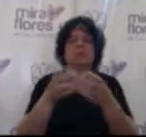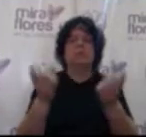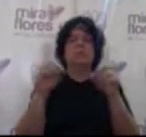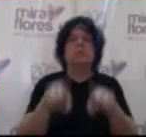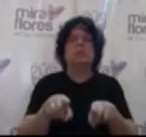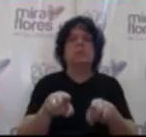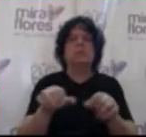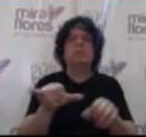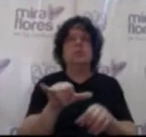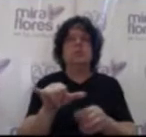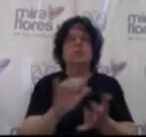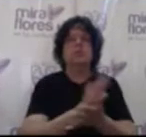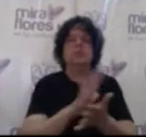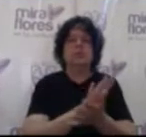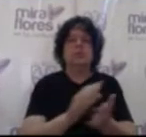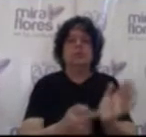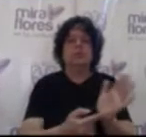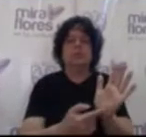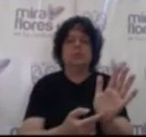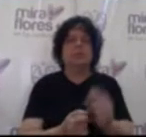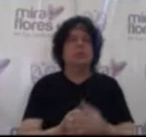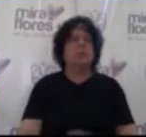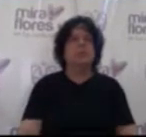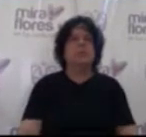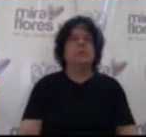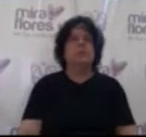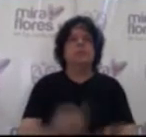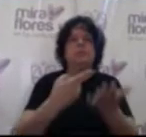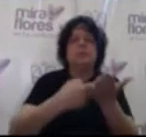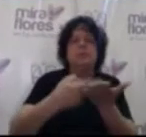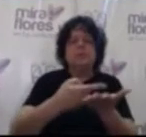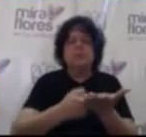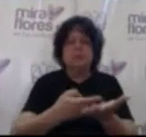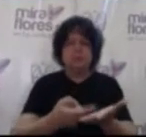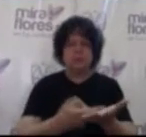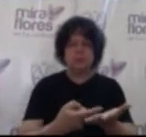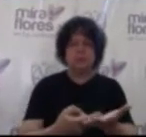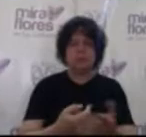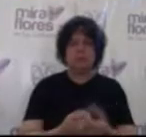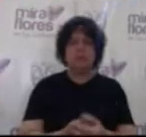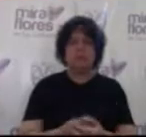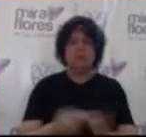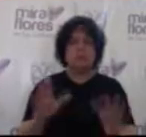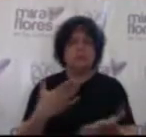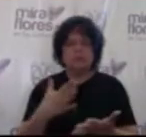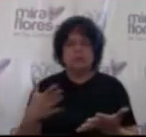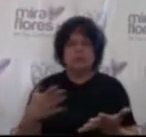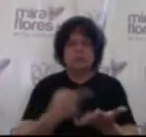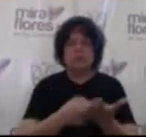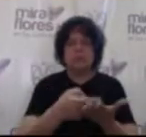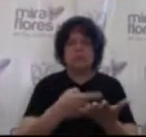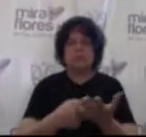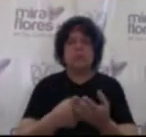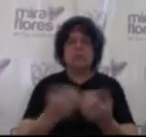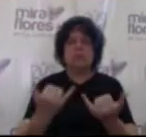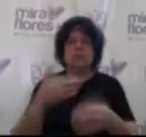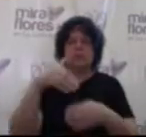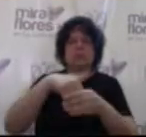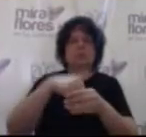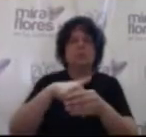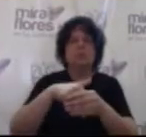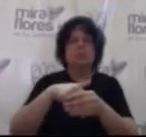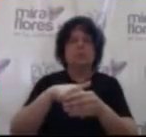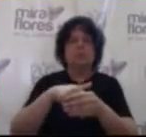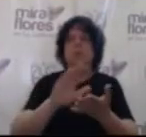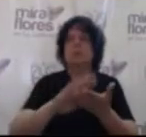acuerdo según la documentación sustentatoria. Al debate. Si no tenemos debate, procederemos al voto. Aquellos miembros del